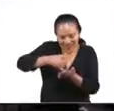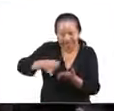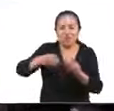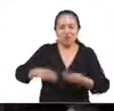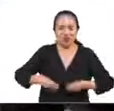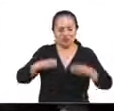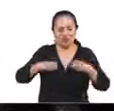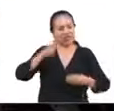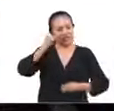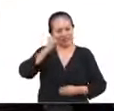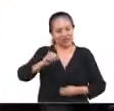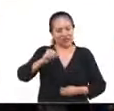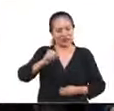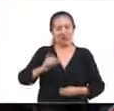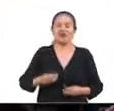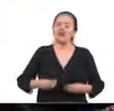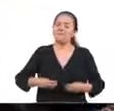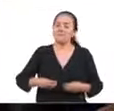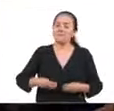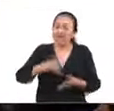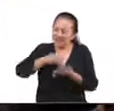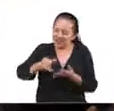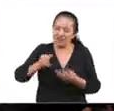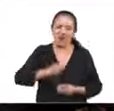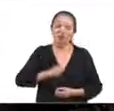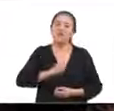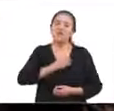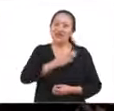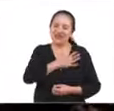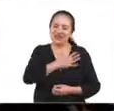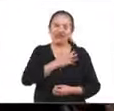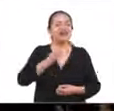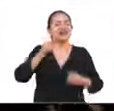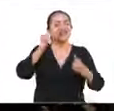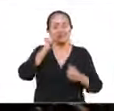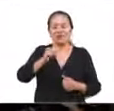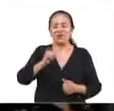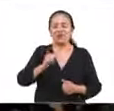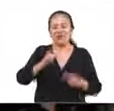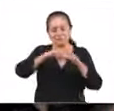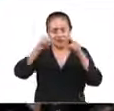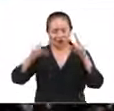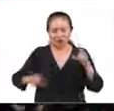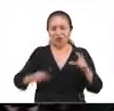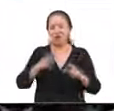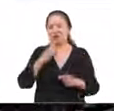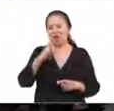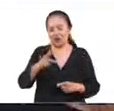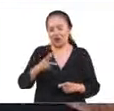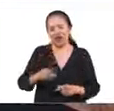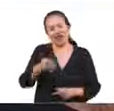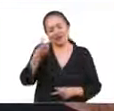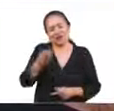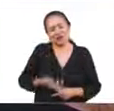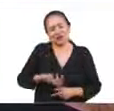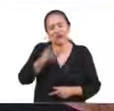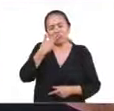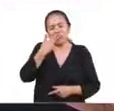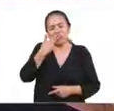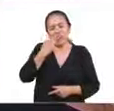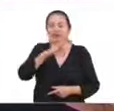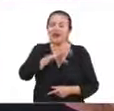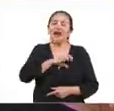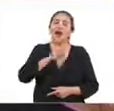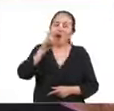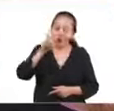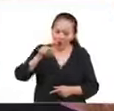vida siembra bienestar, siembra un México siempre mejor. Y eso es lo que apreciamos el día de hoy.